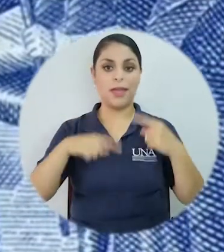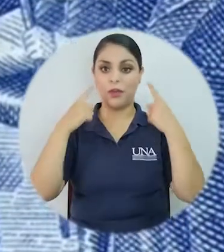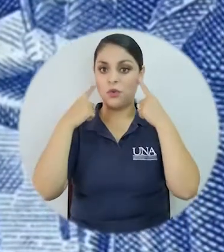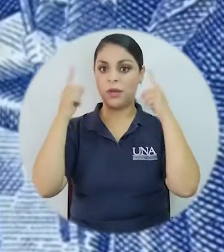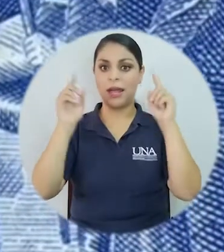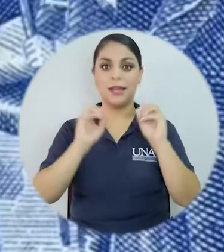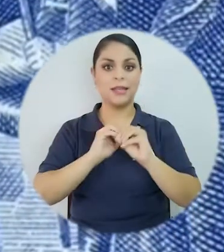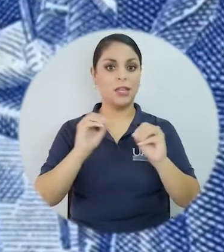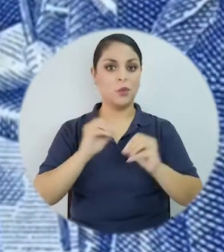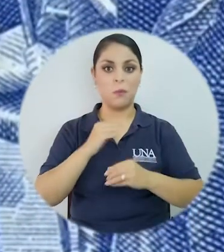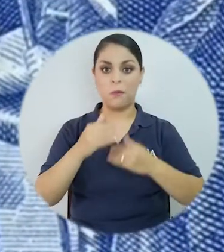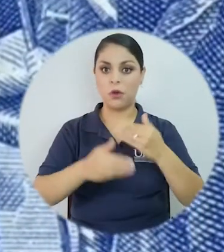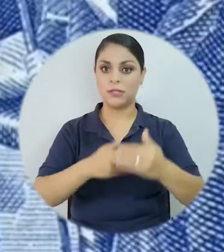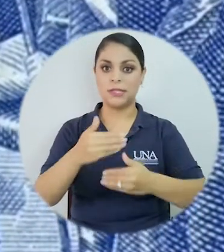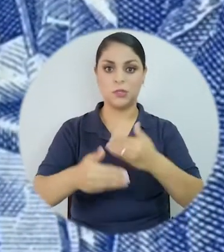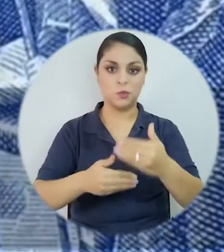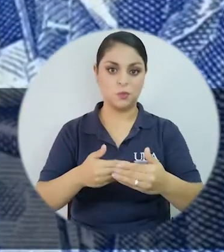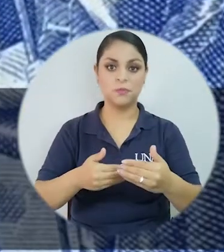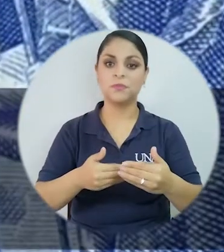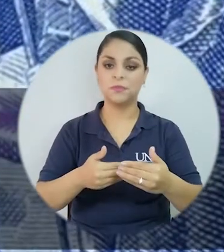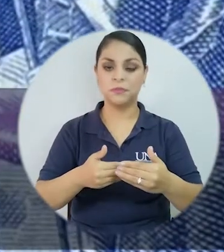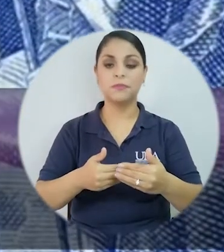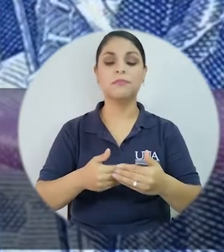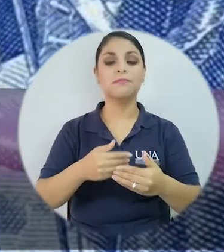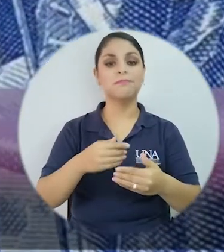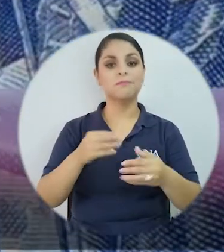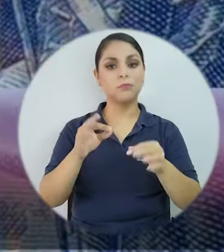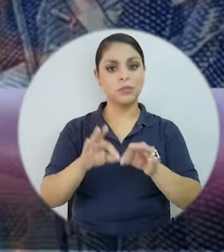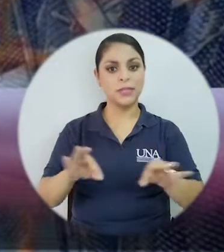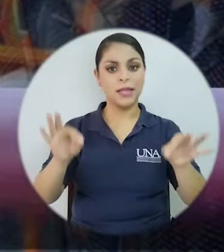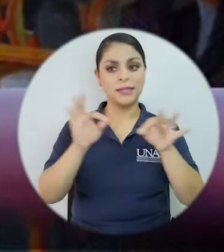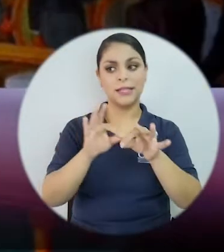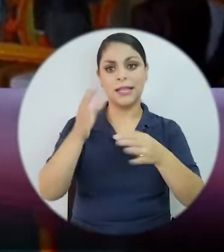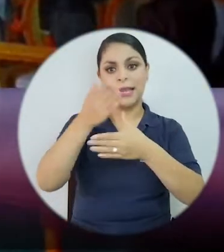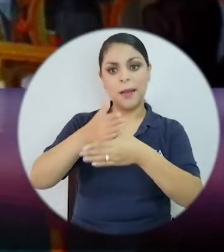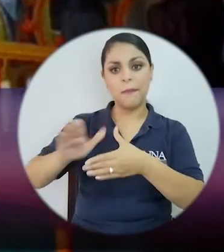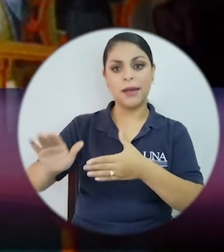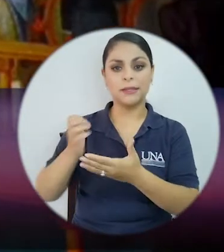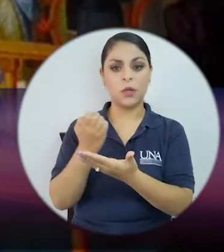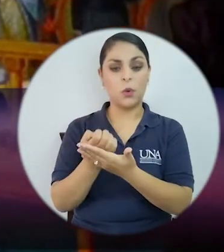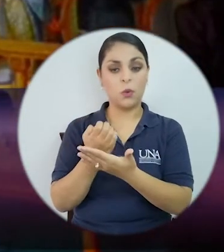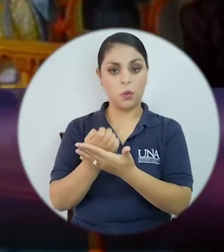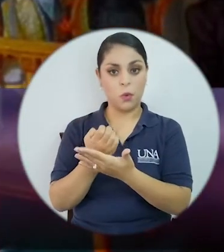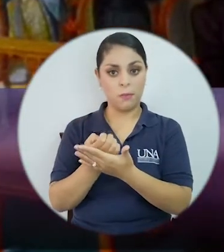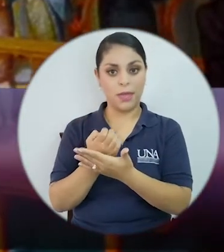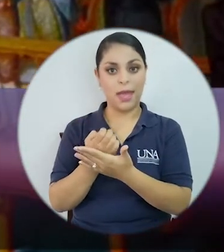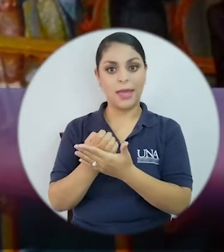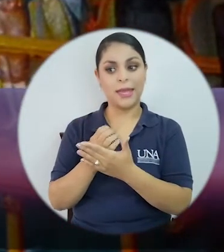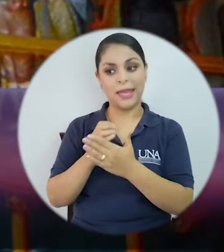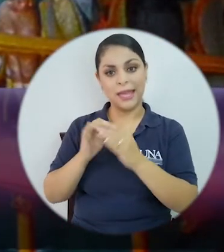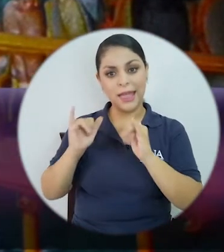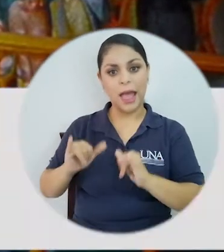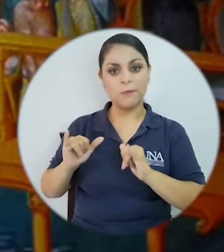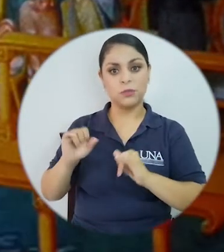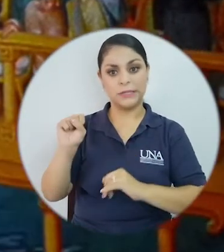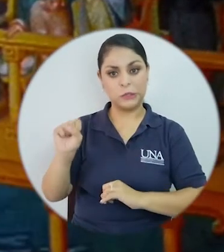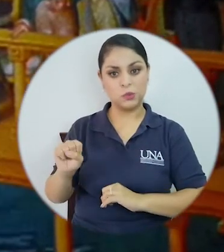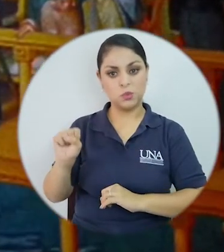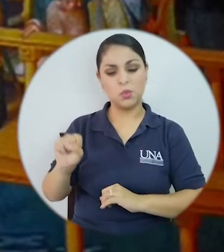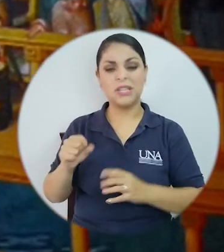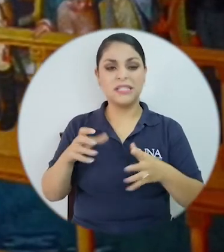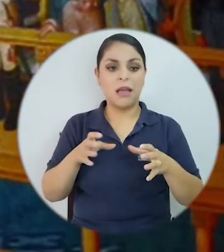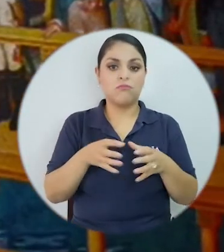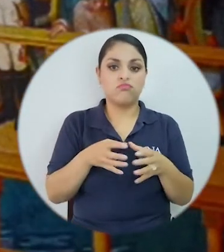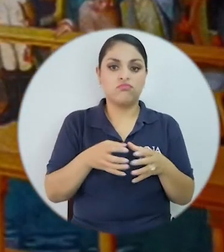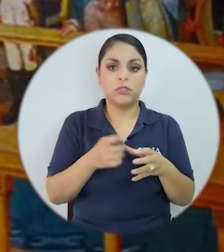progreso en esa diputación. Otra vez el progreso, la parte económica, la que nos lanza a ver hacia el sur y a quedarnos más